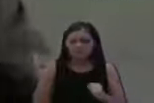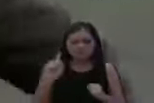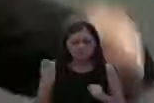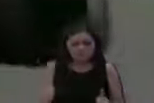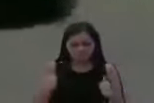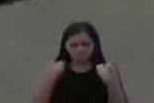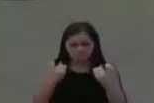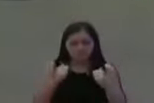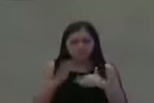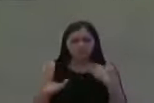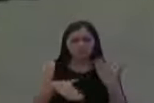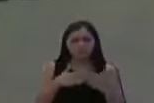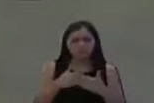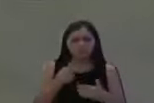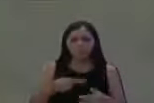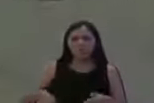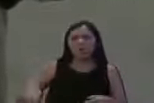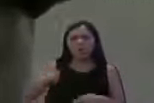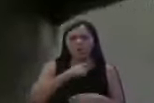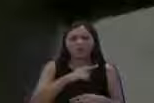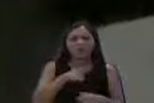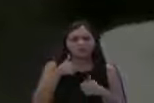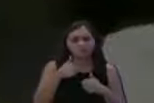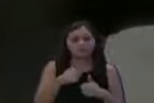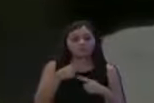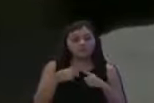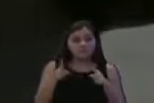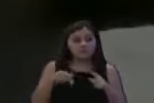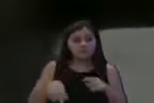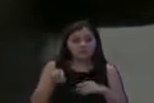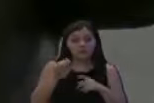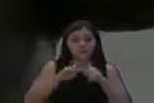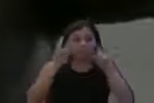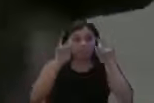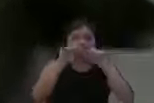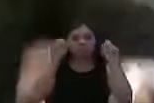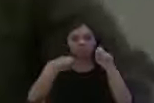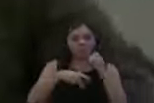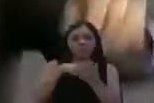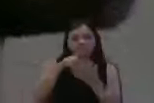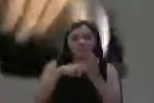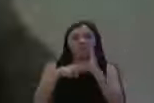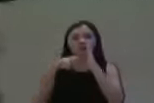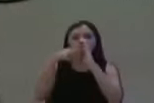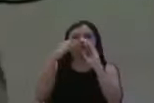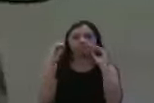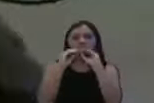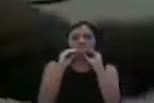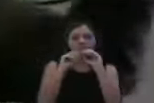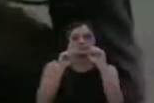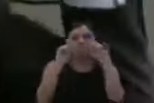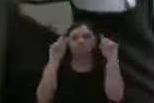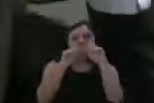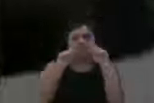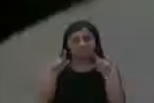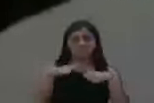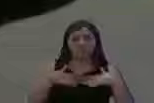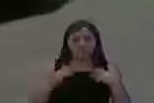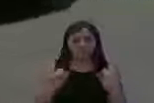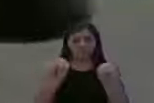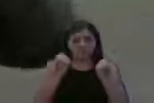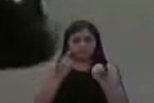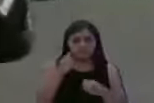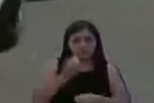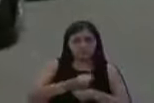buenas hacemos cosas para ustedes y tratándose empresas se puede pagar el impuesto en acciones para las empresas í se me asustan para los